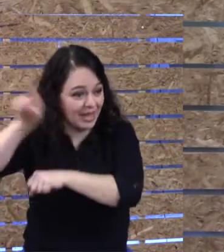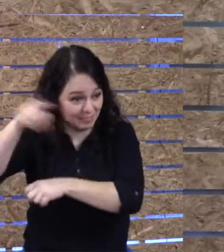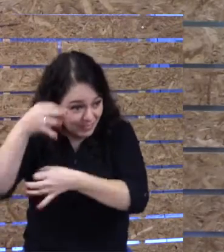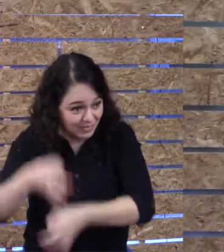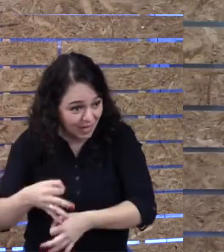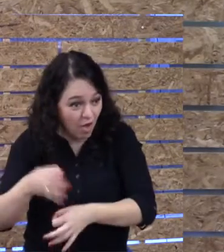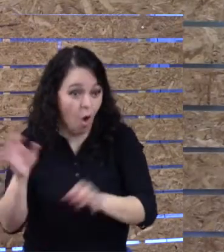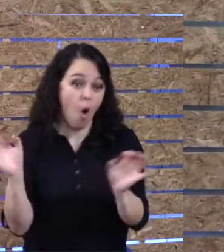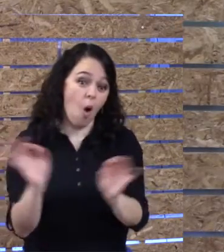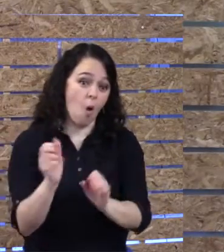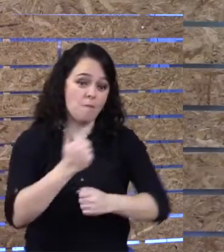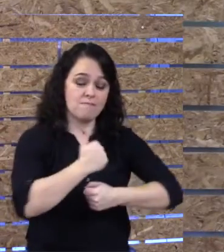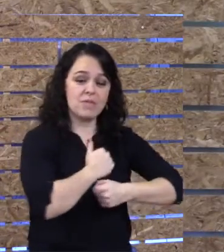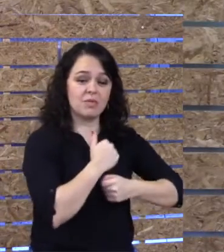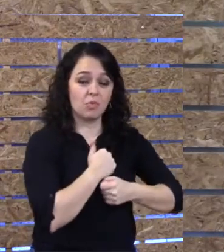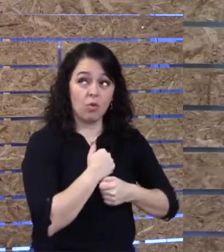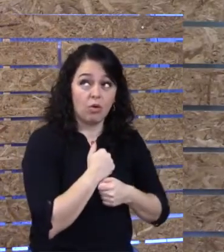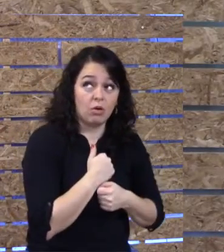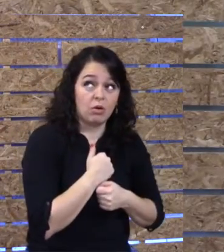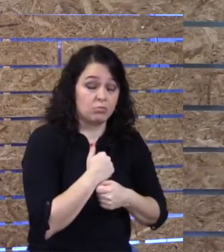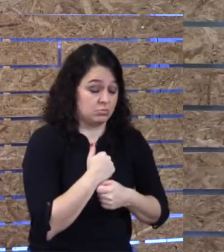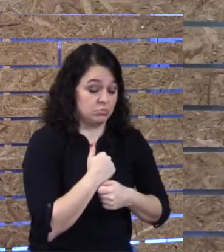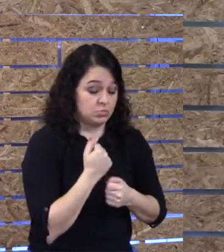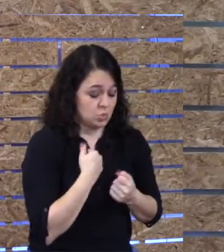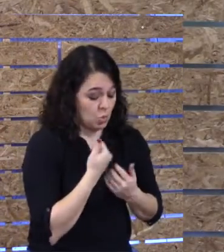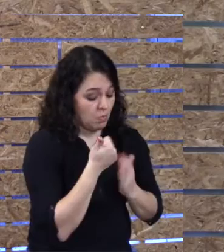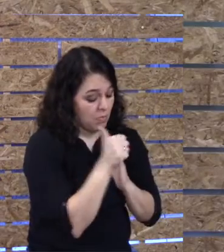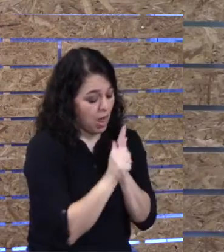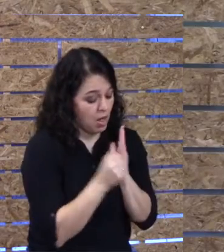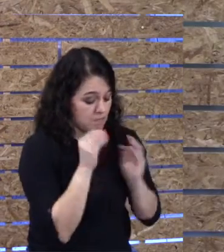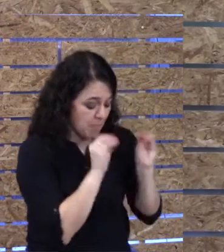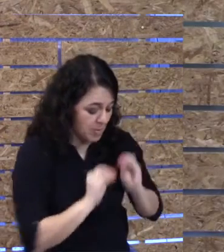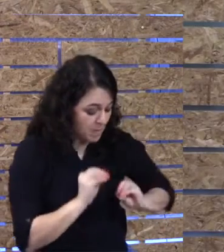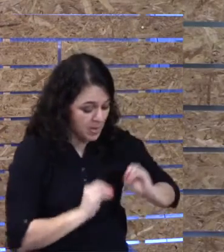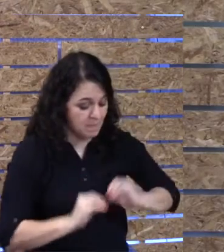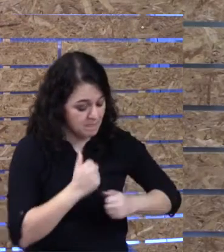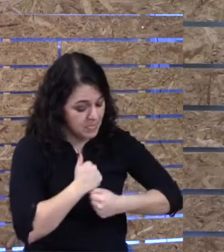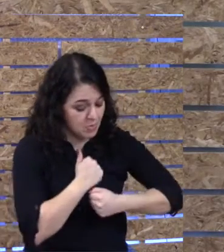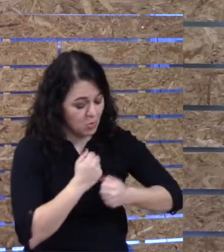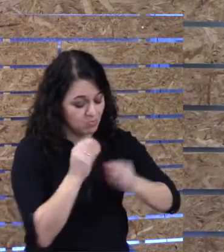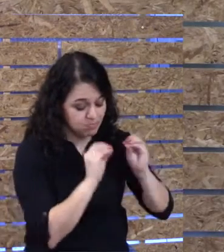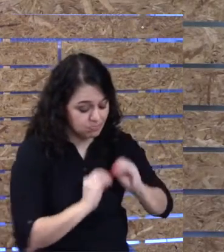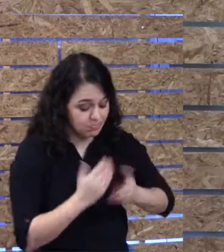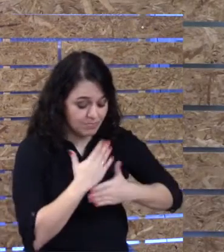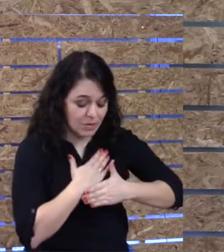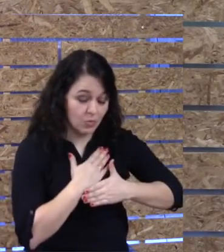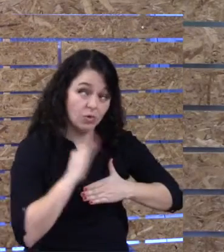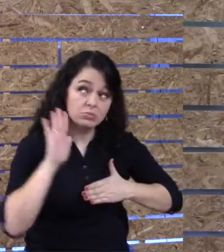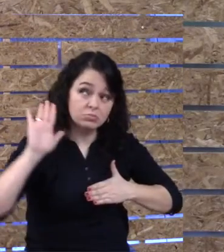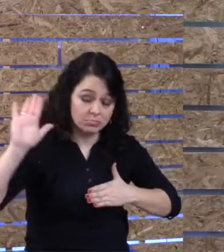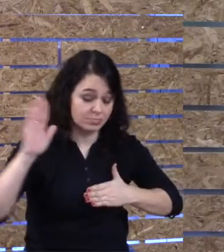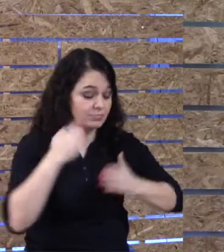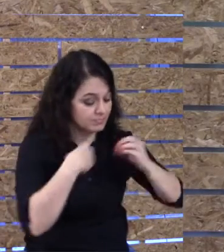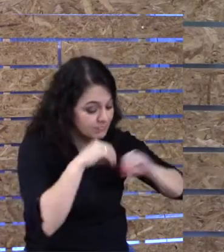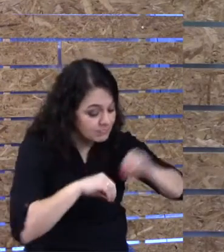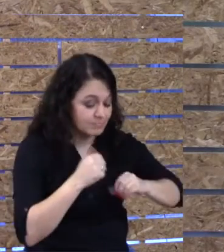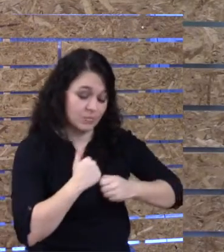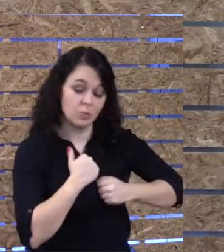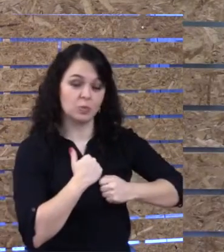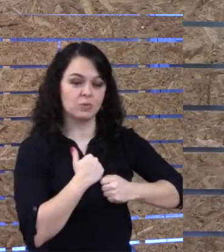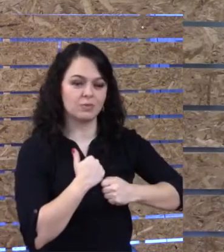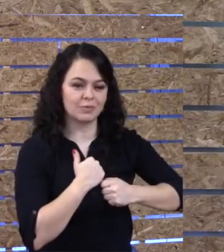Esta oveja está confesando que su lugar es ser oveja, no ser el pastor de su